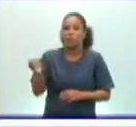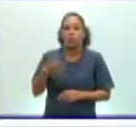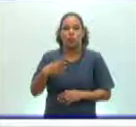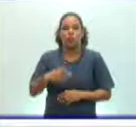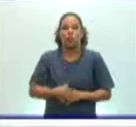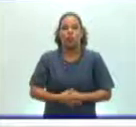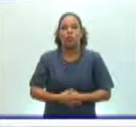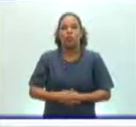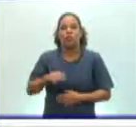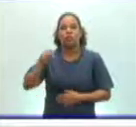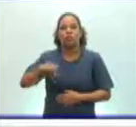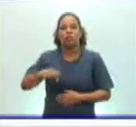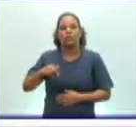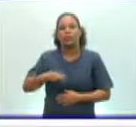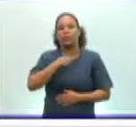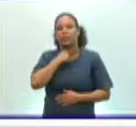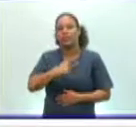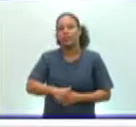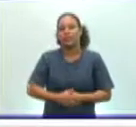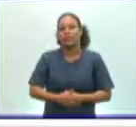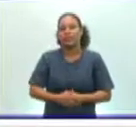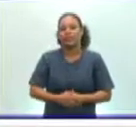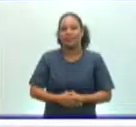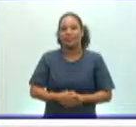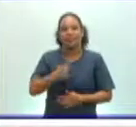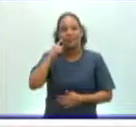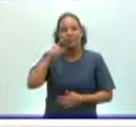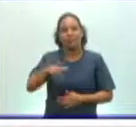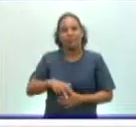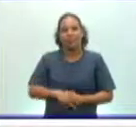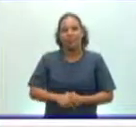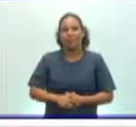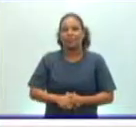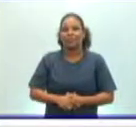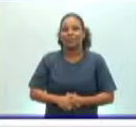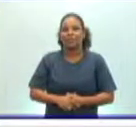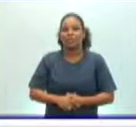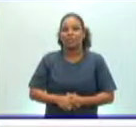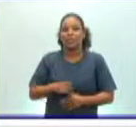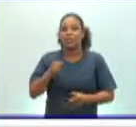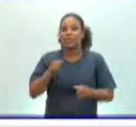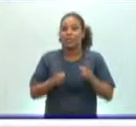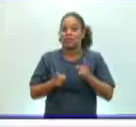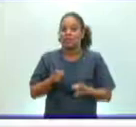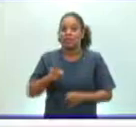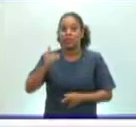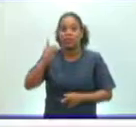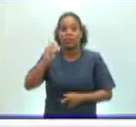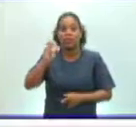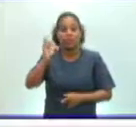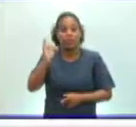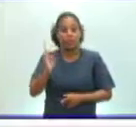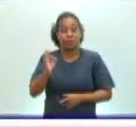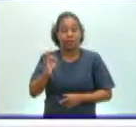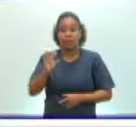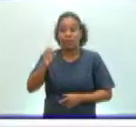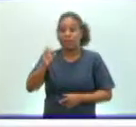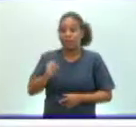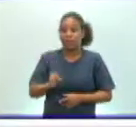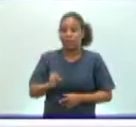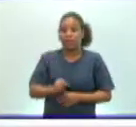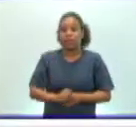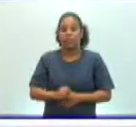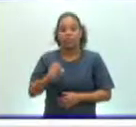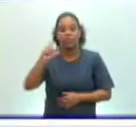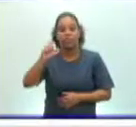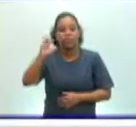falso esta proposición. Veamos. Segmento de F es al segmento